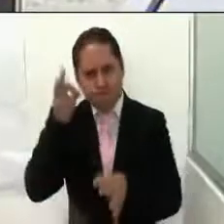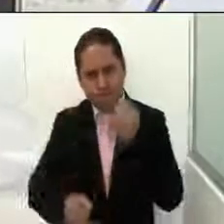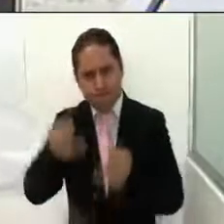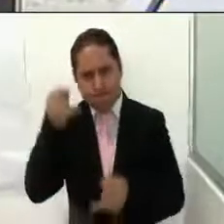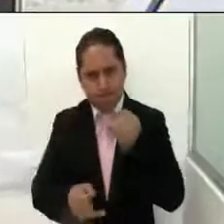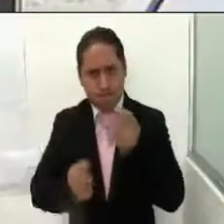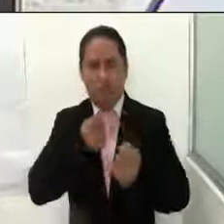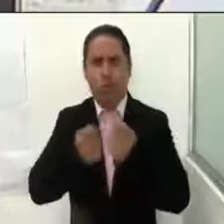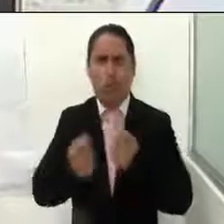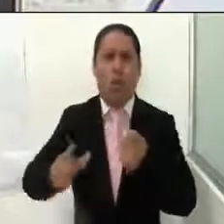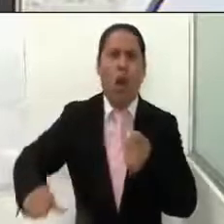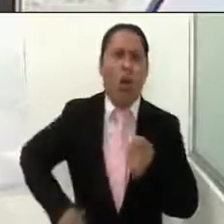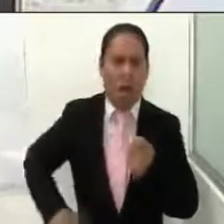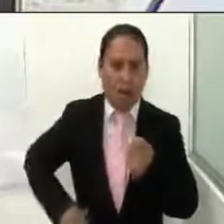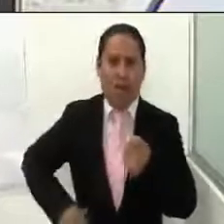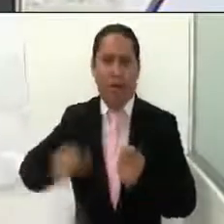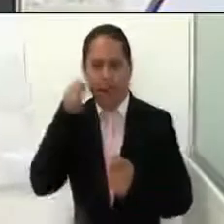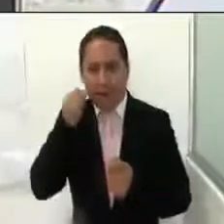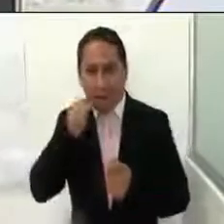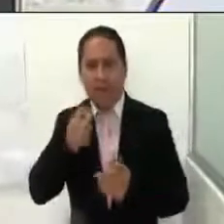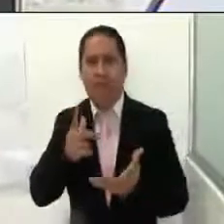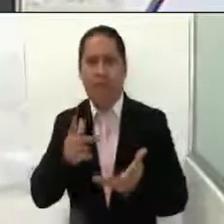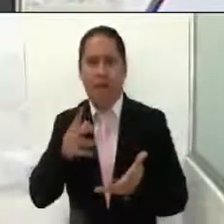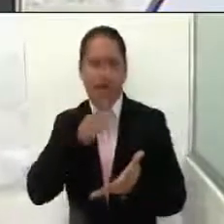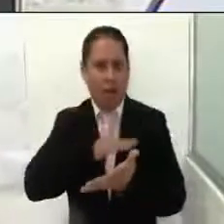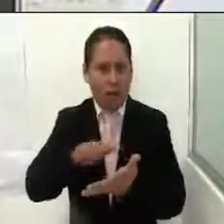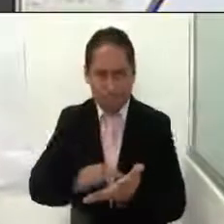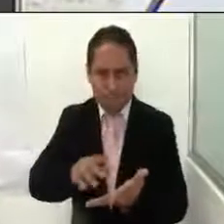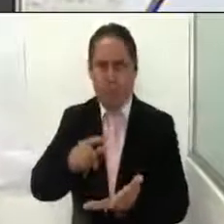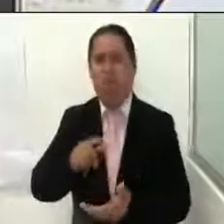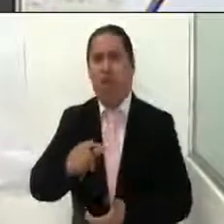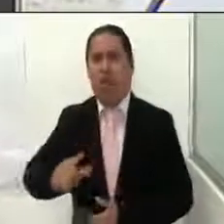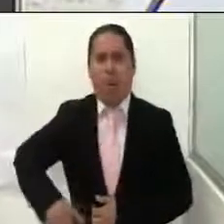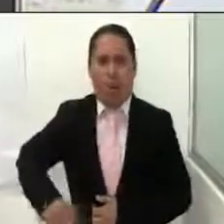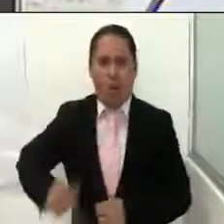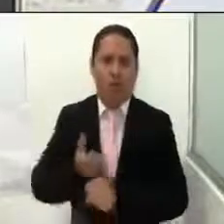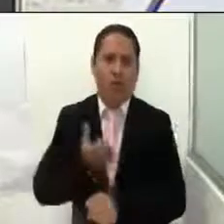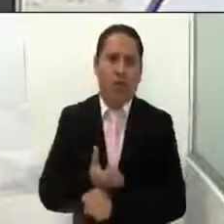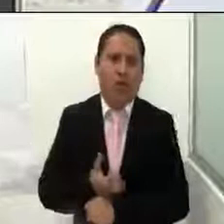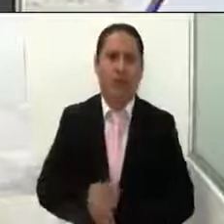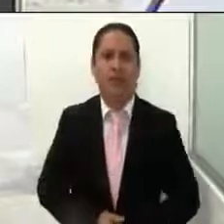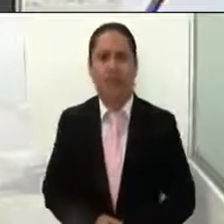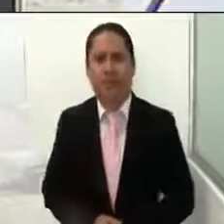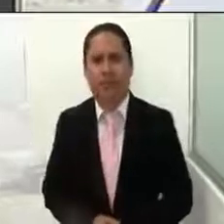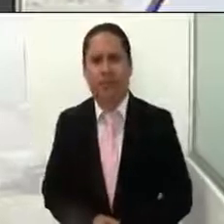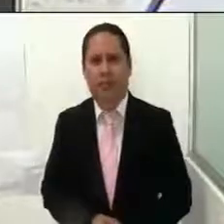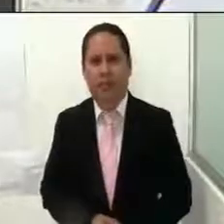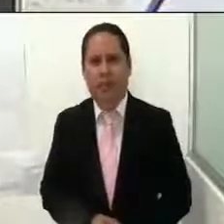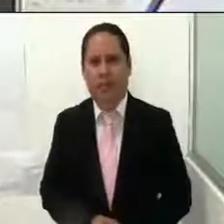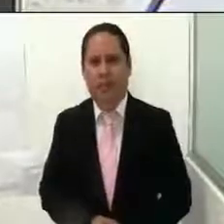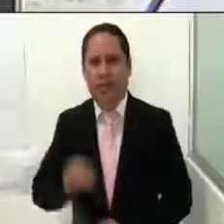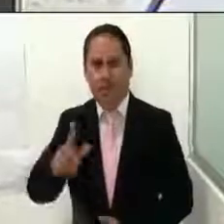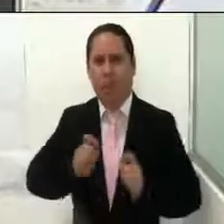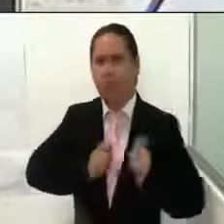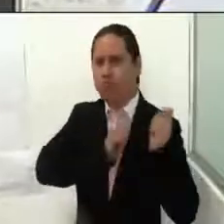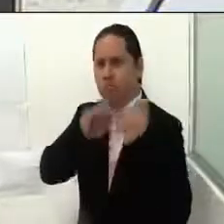que se someten a consideración del gobernador del estado con la encomienda y objetivo claro